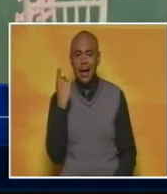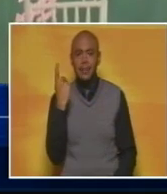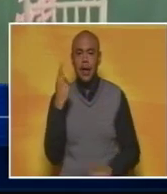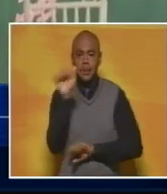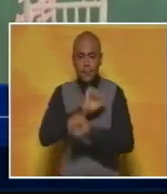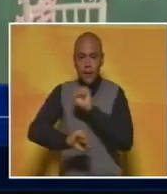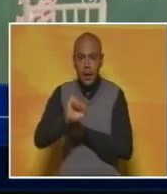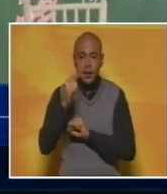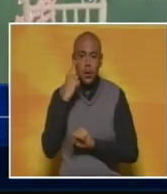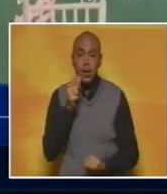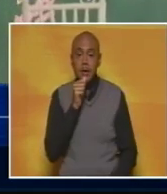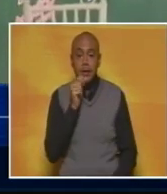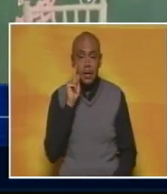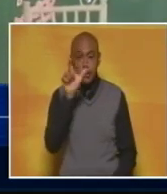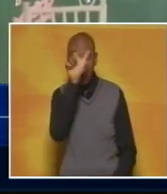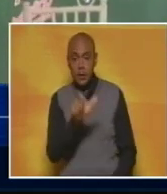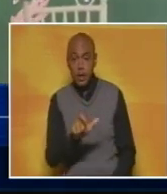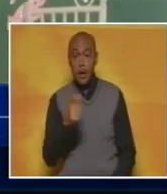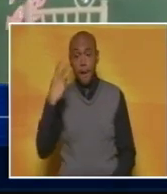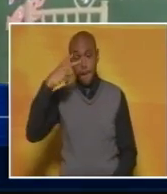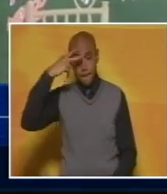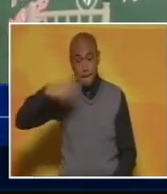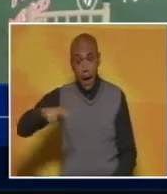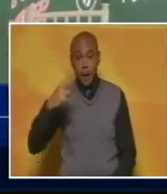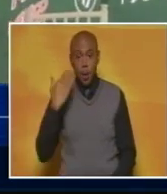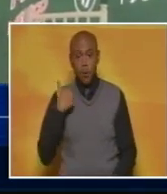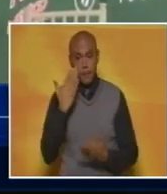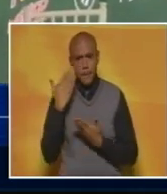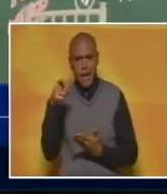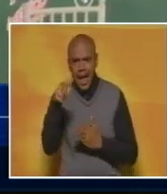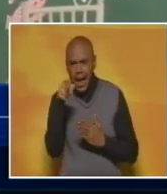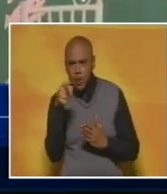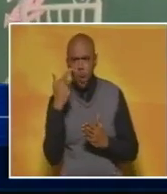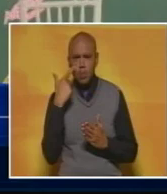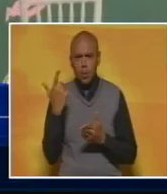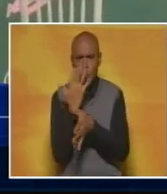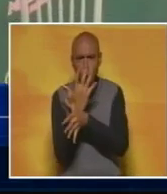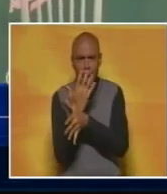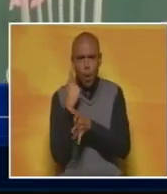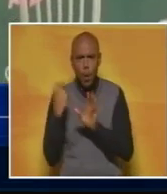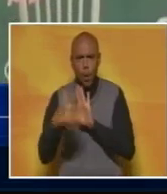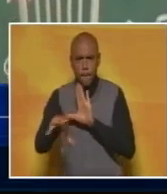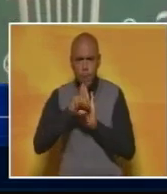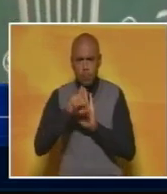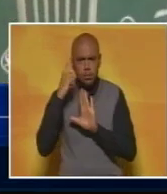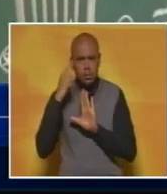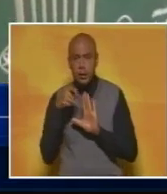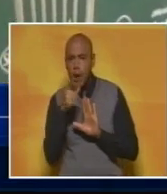yo quiero darle crédito a lo que es el picheo de México. Si tú ves la manera como ellos ejecutaron el juego que llamó el receptor